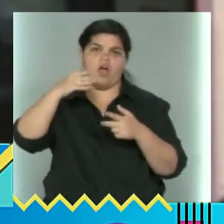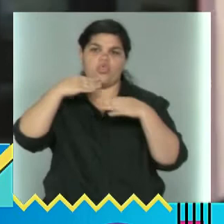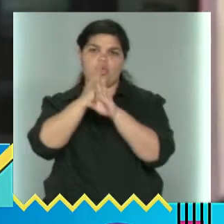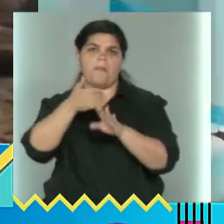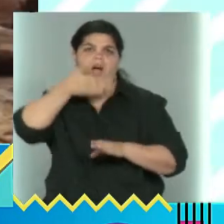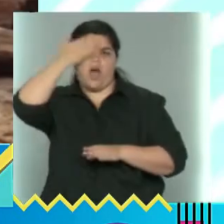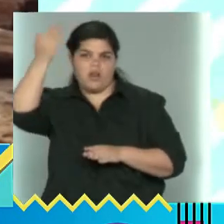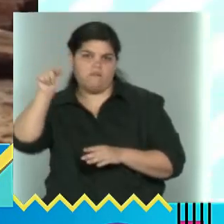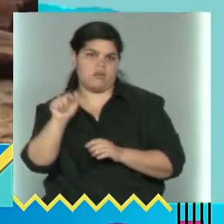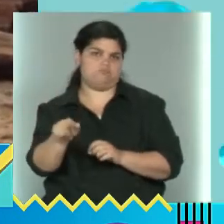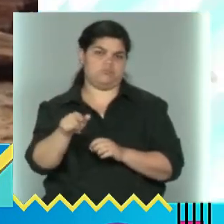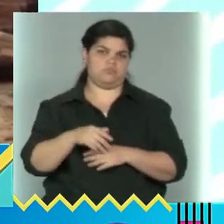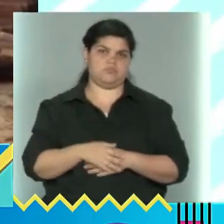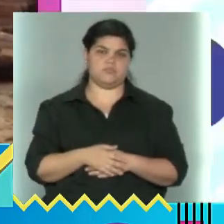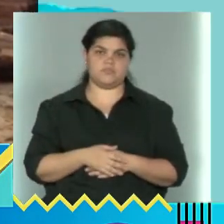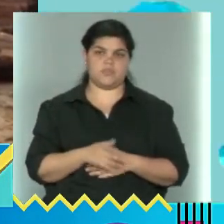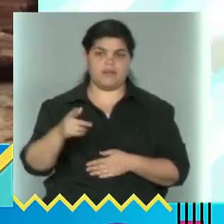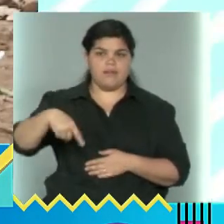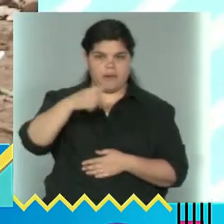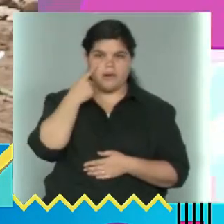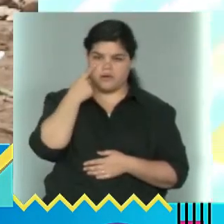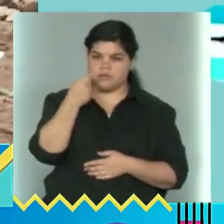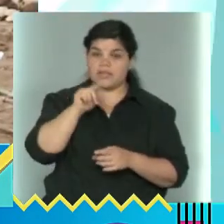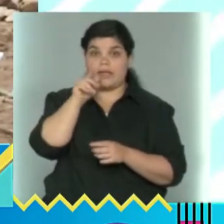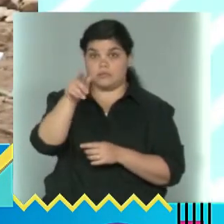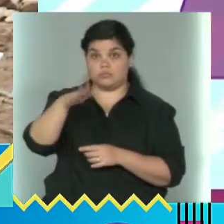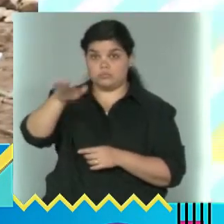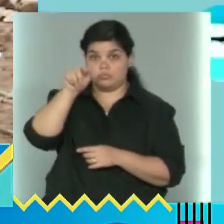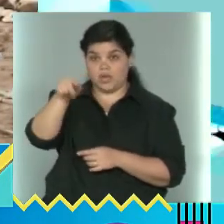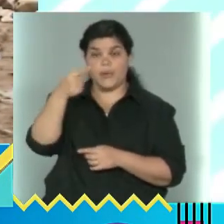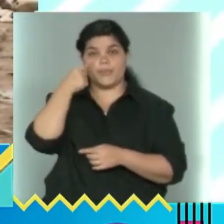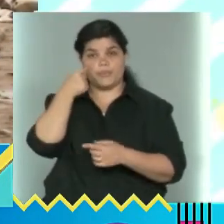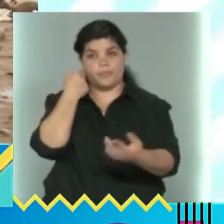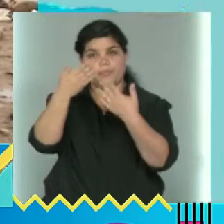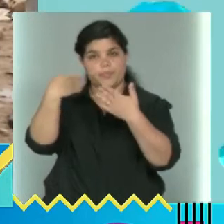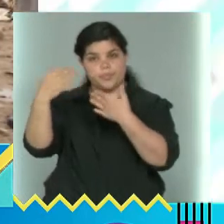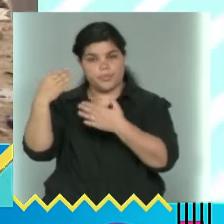que lo que puedo decir de esos refugiados que conocí allá es que